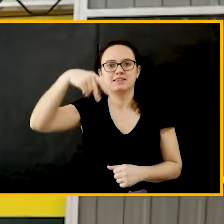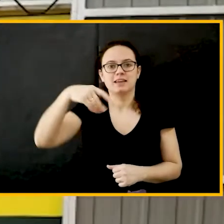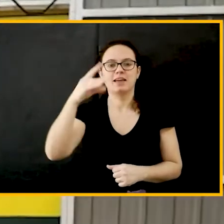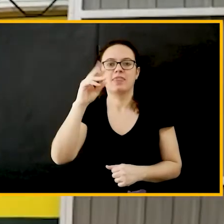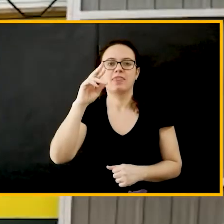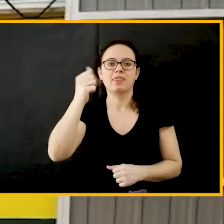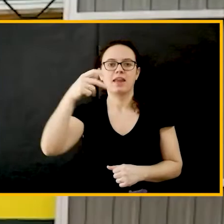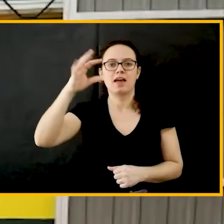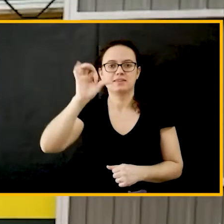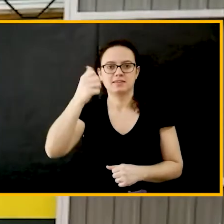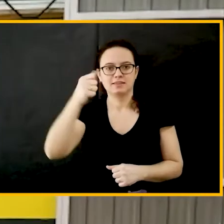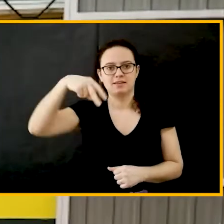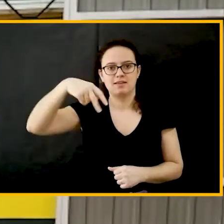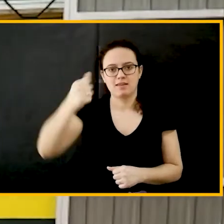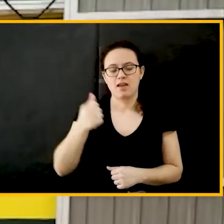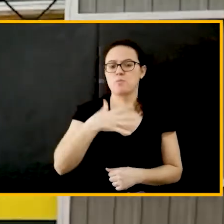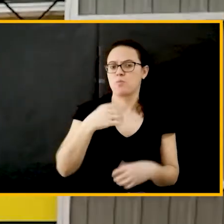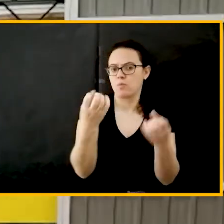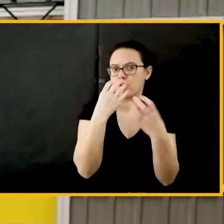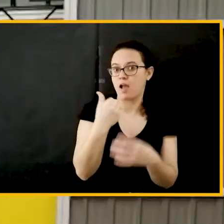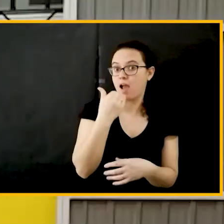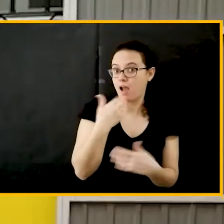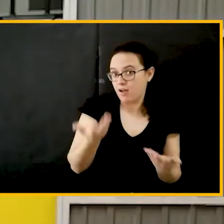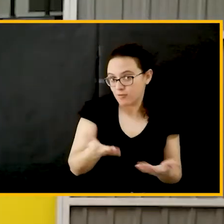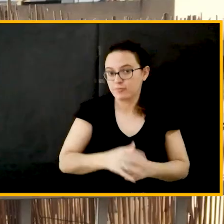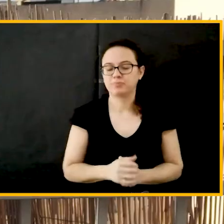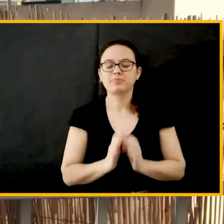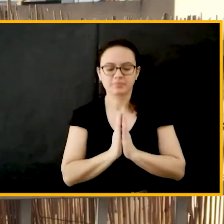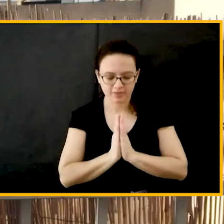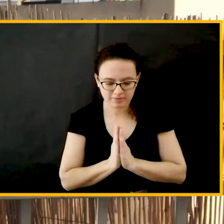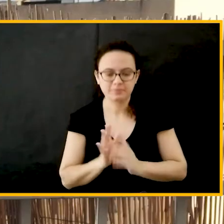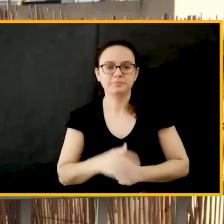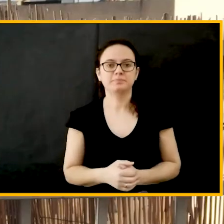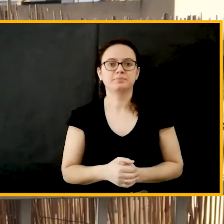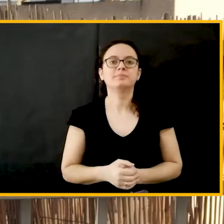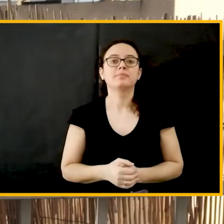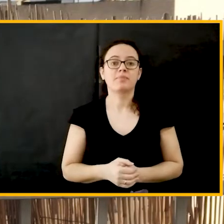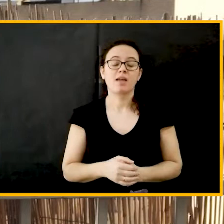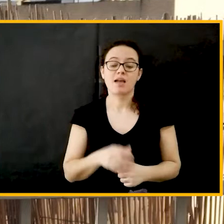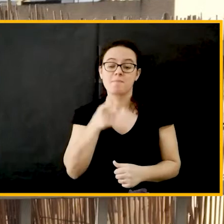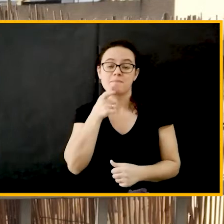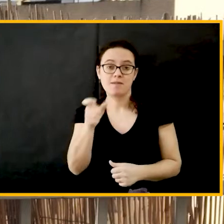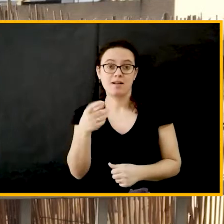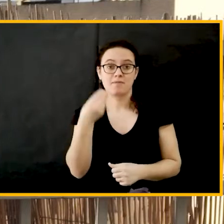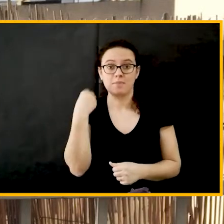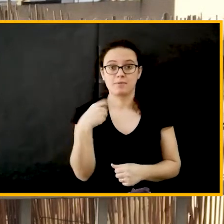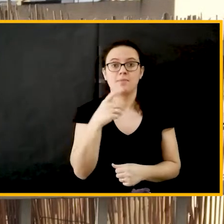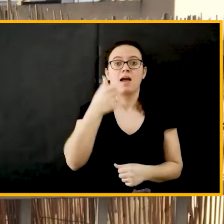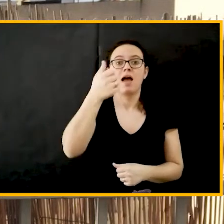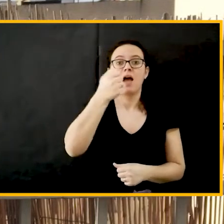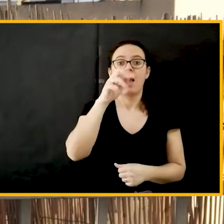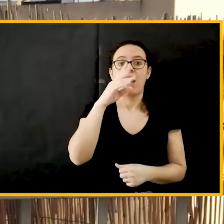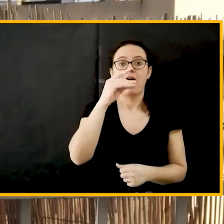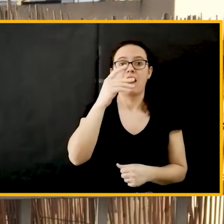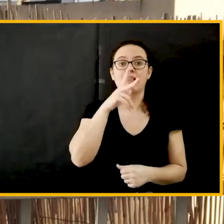algo sobre esta postura, Patricia? Namaste. Ardha Chandrasana. Ardha media, Chandra